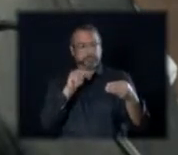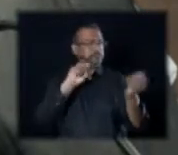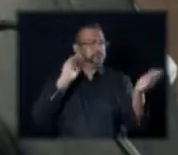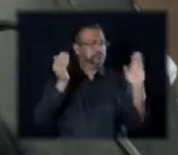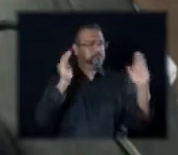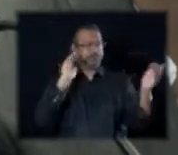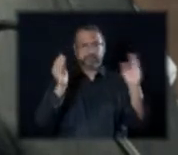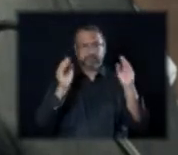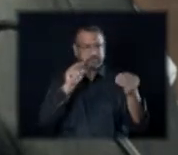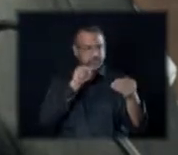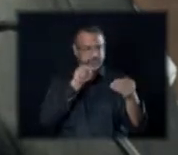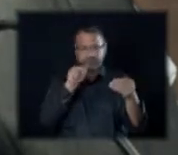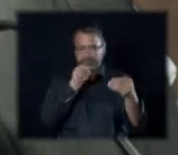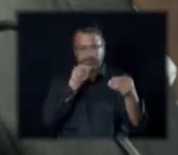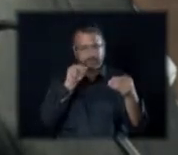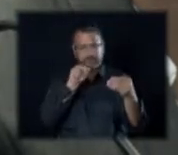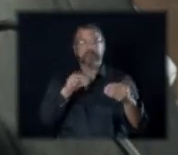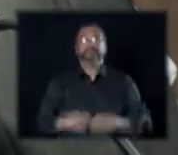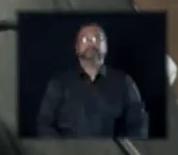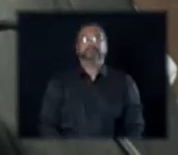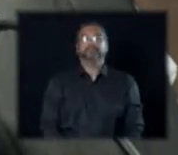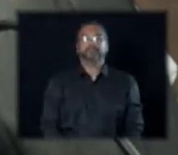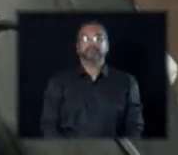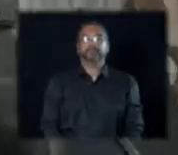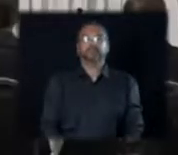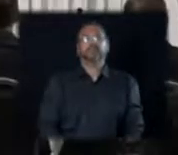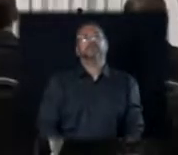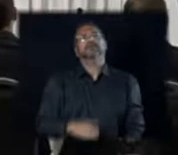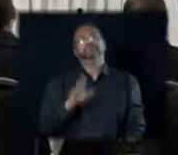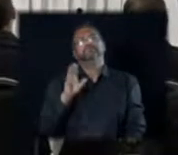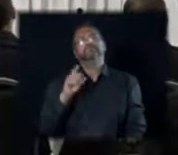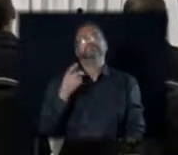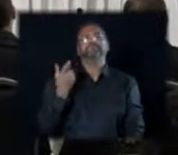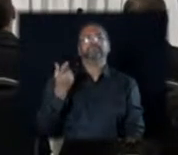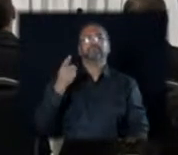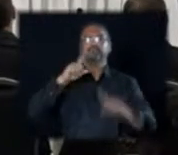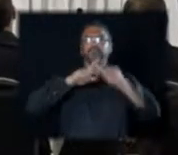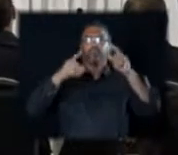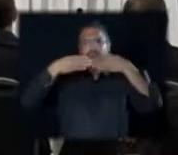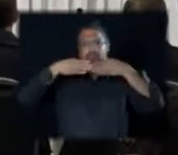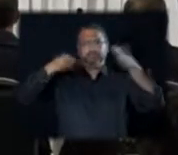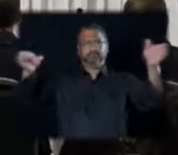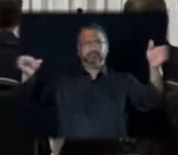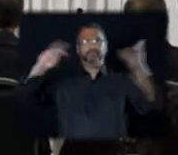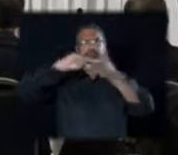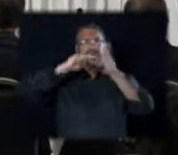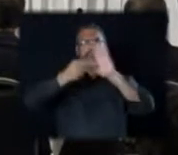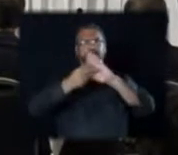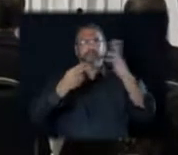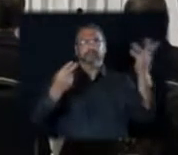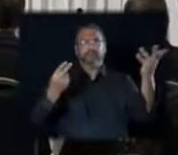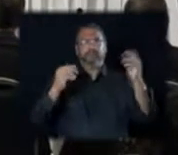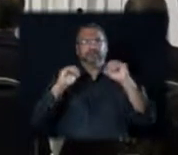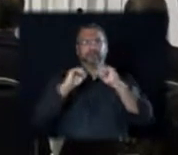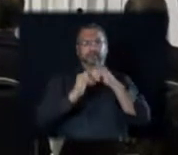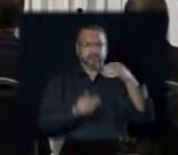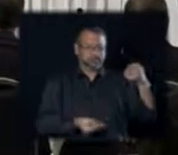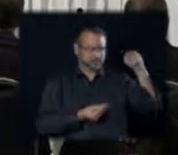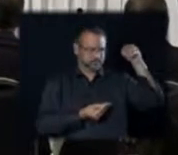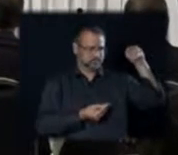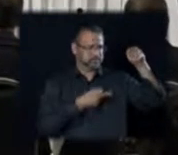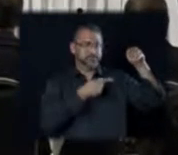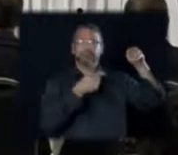de que todas las transacciones se tienen en cuenta. En términos del alcance,